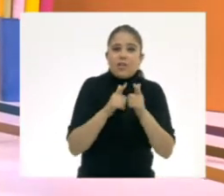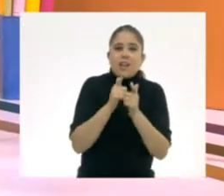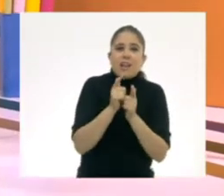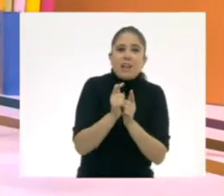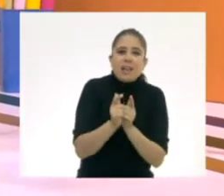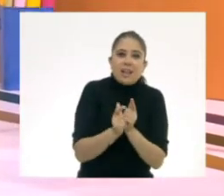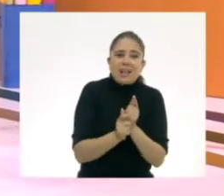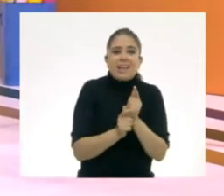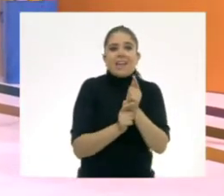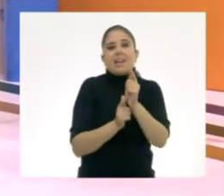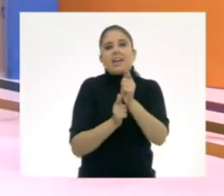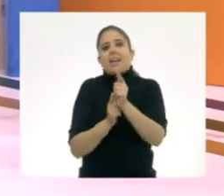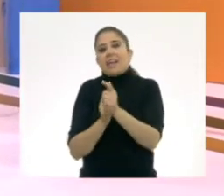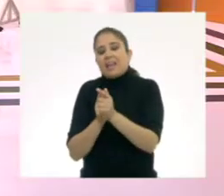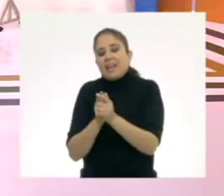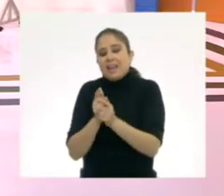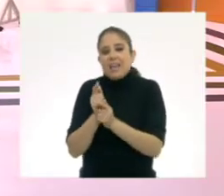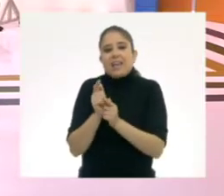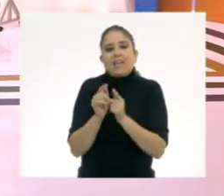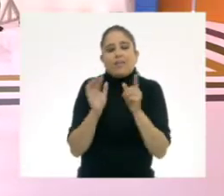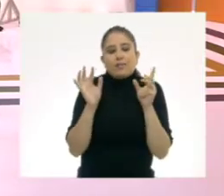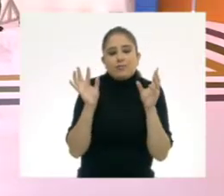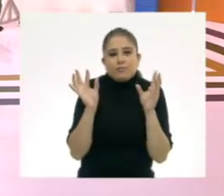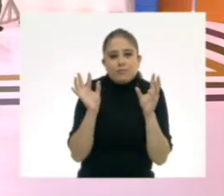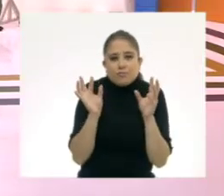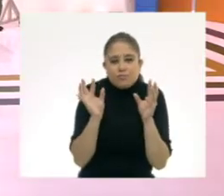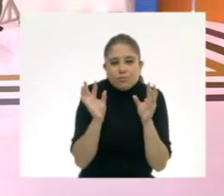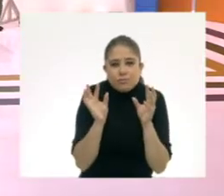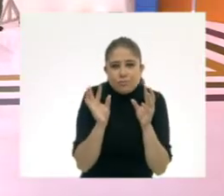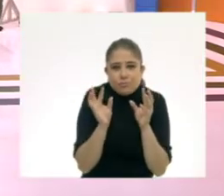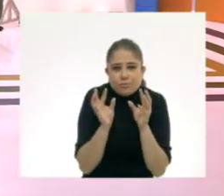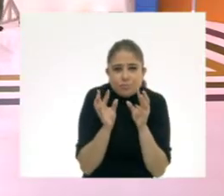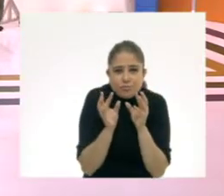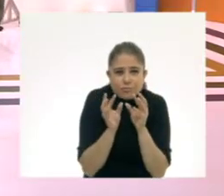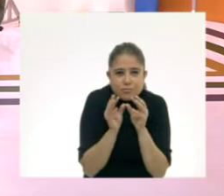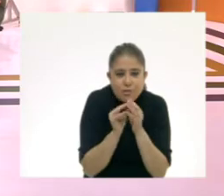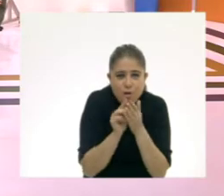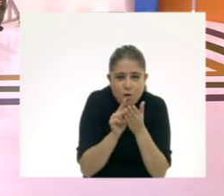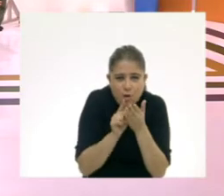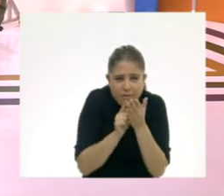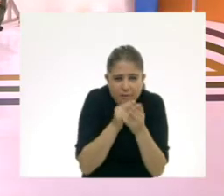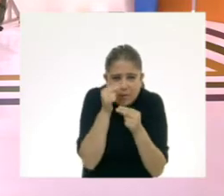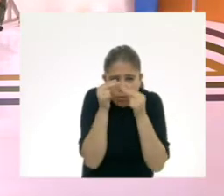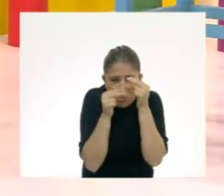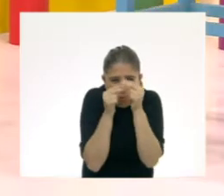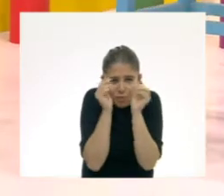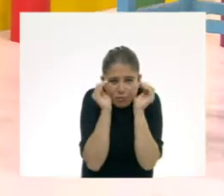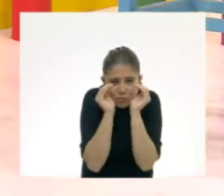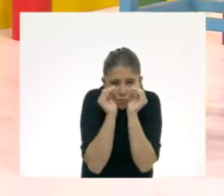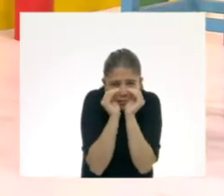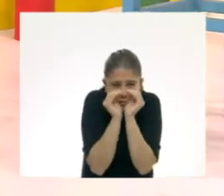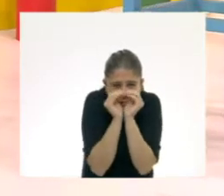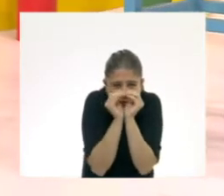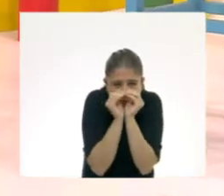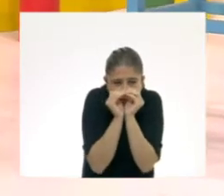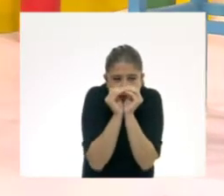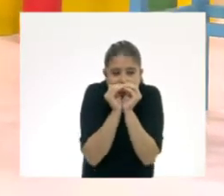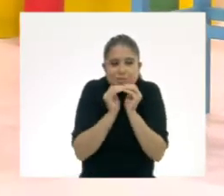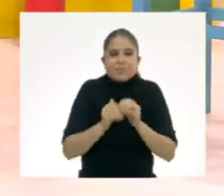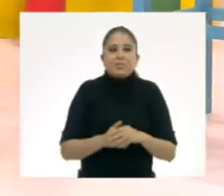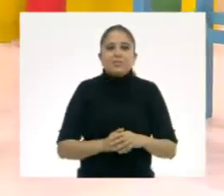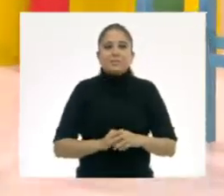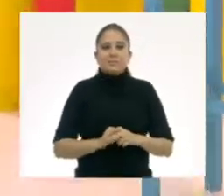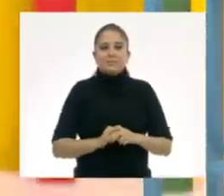lento, hasta que te conviertes otra vez en una nube muy pequeña.